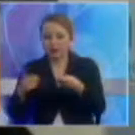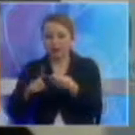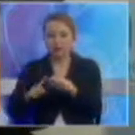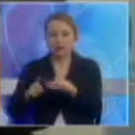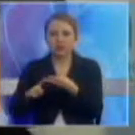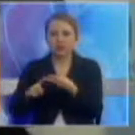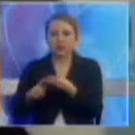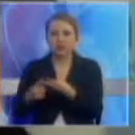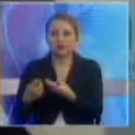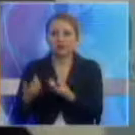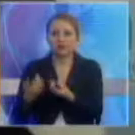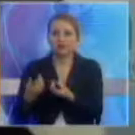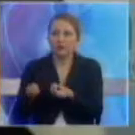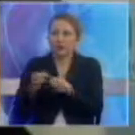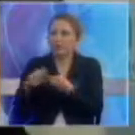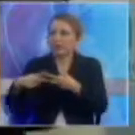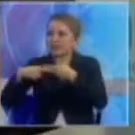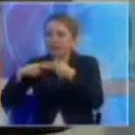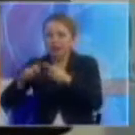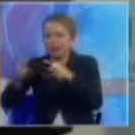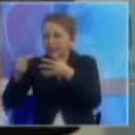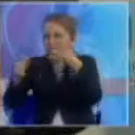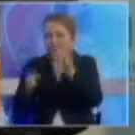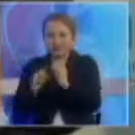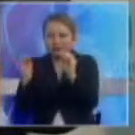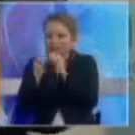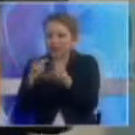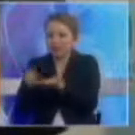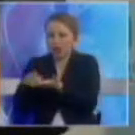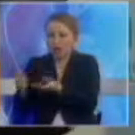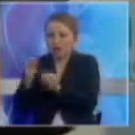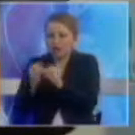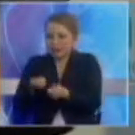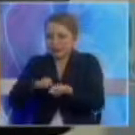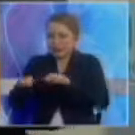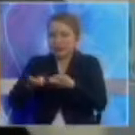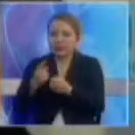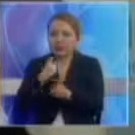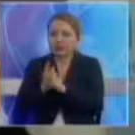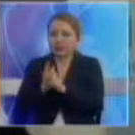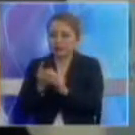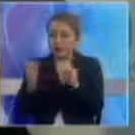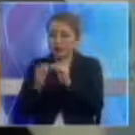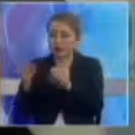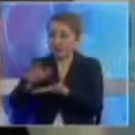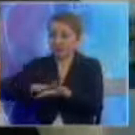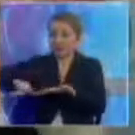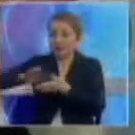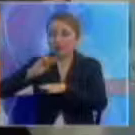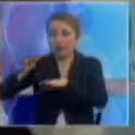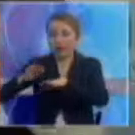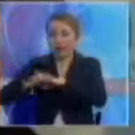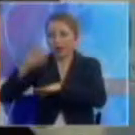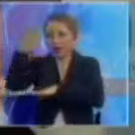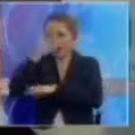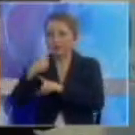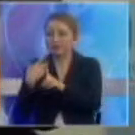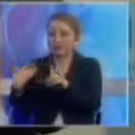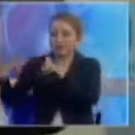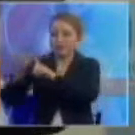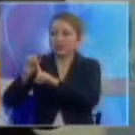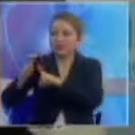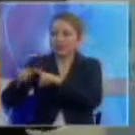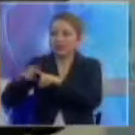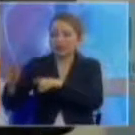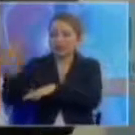términos de mano de obra, de recursos, etcétera, que dinamizarán mucho esos territorios y alcanzarán al resto del país